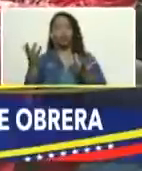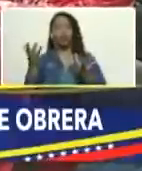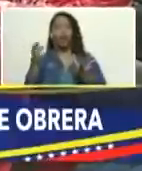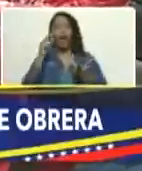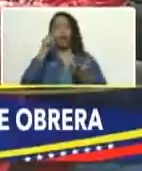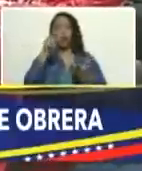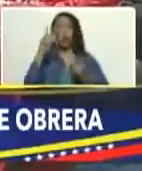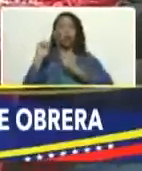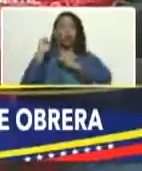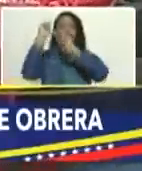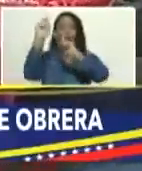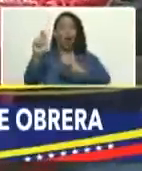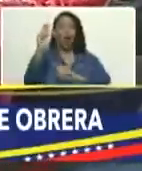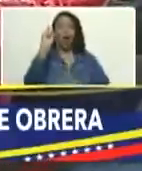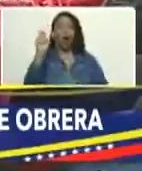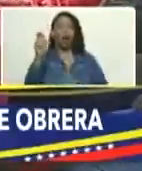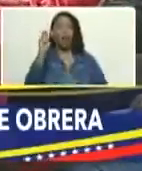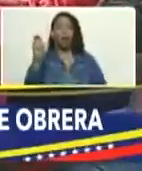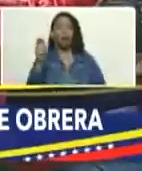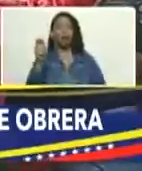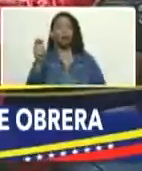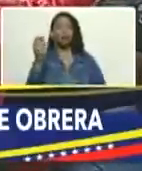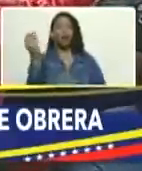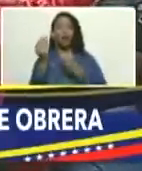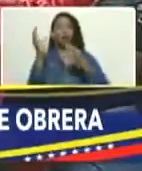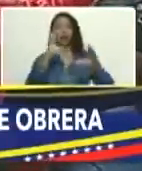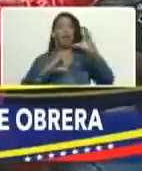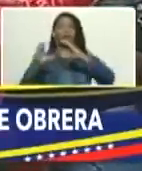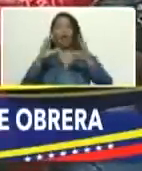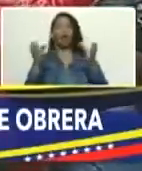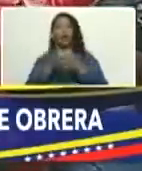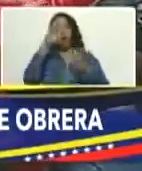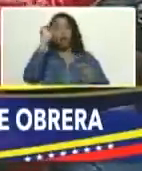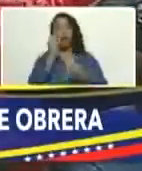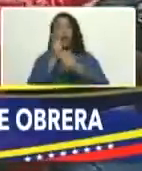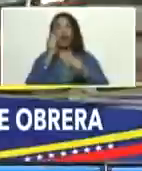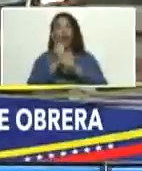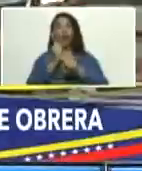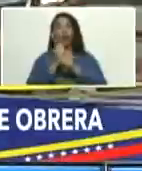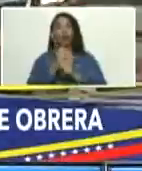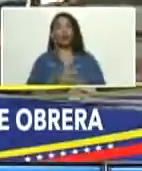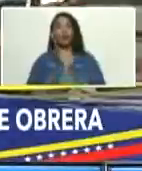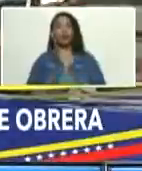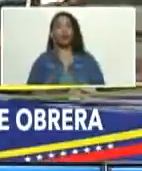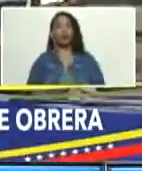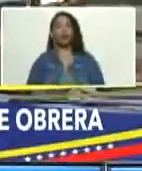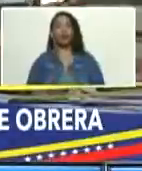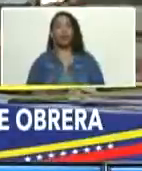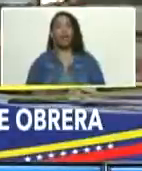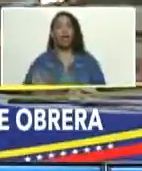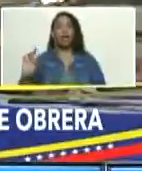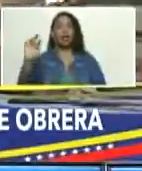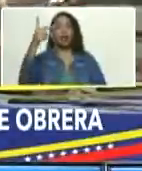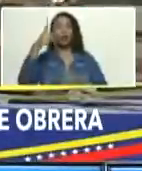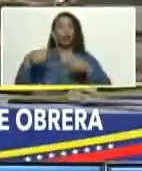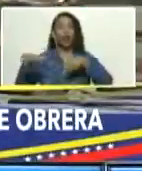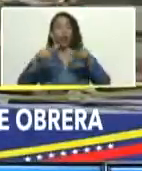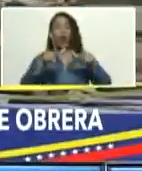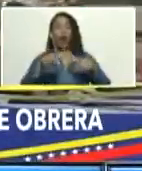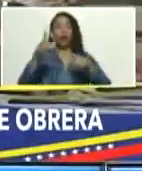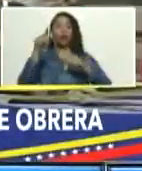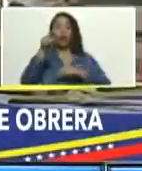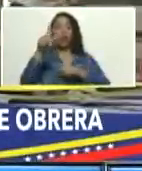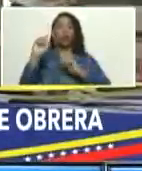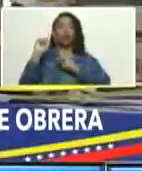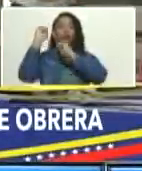encargo esa tarea como científica de la clase obrera que tú eres. Y en segundo lugar te encargo, y